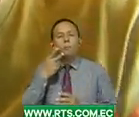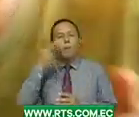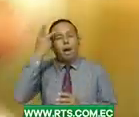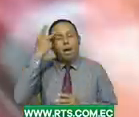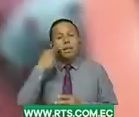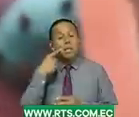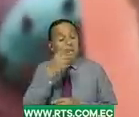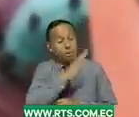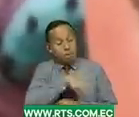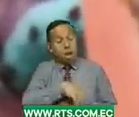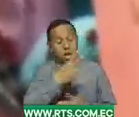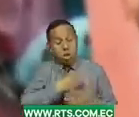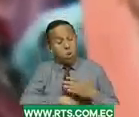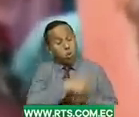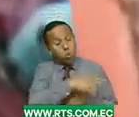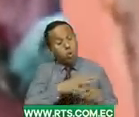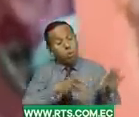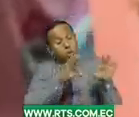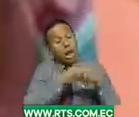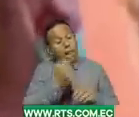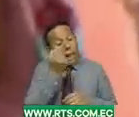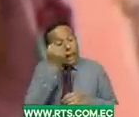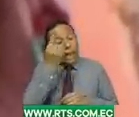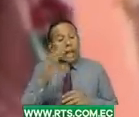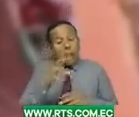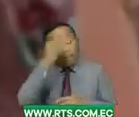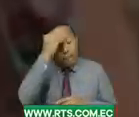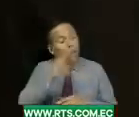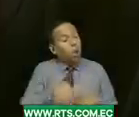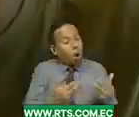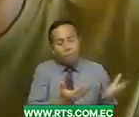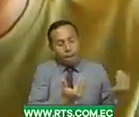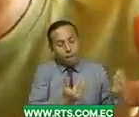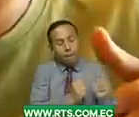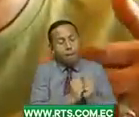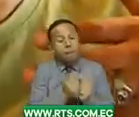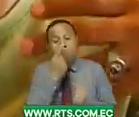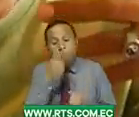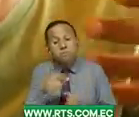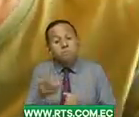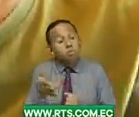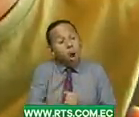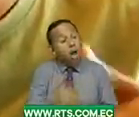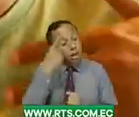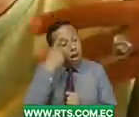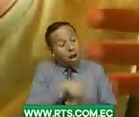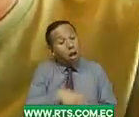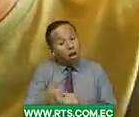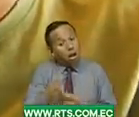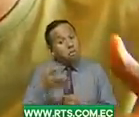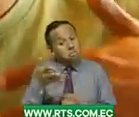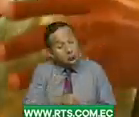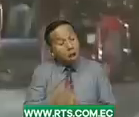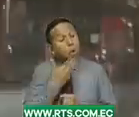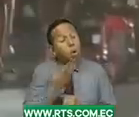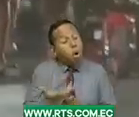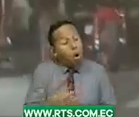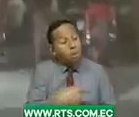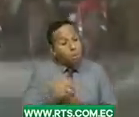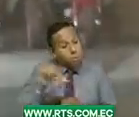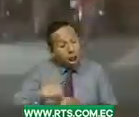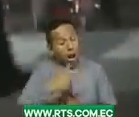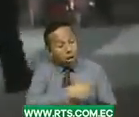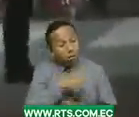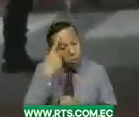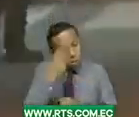educar. Ahora, el objetivo de la educación no siempre se cumple, que es que la persona adquiera más conocimiento para que sobresalga en su